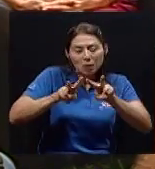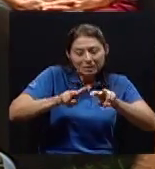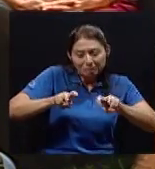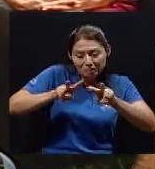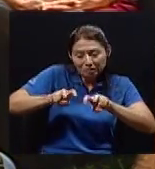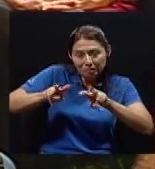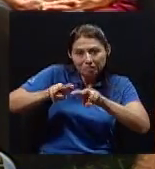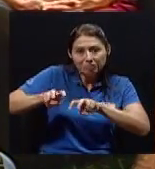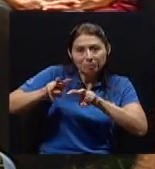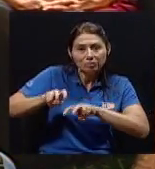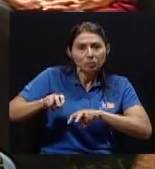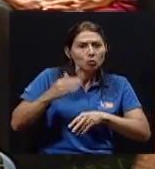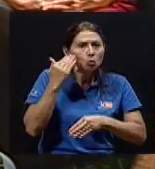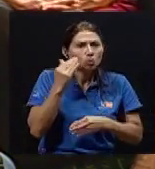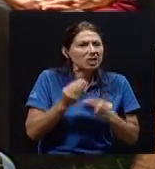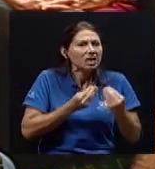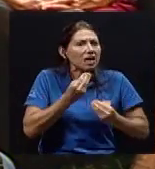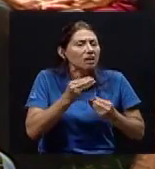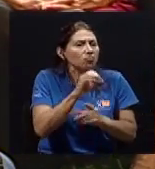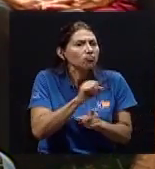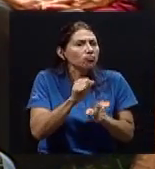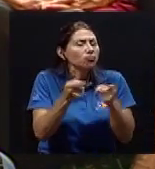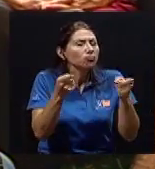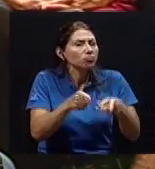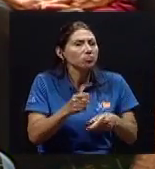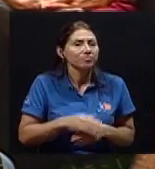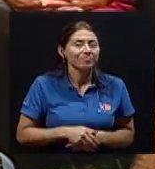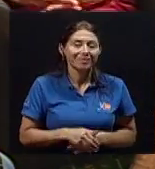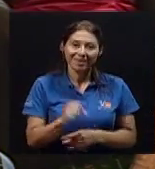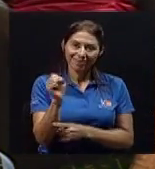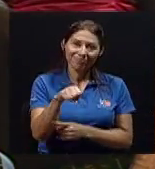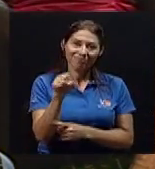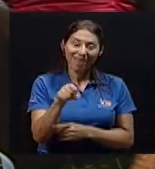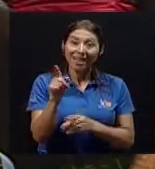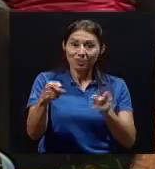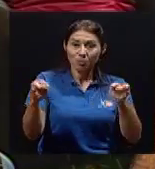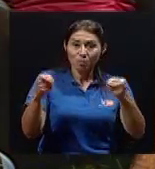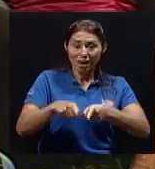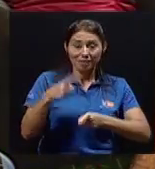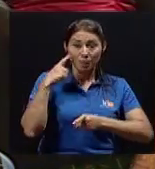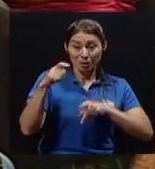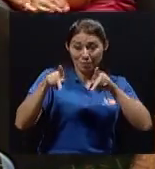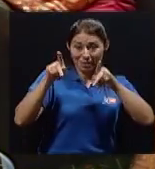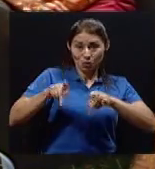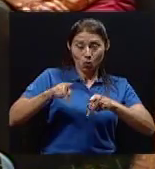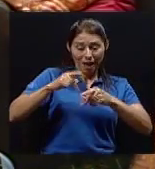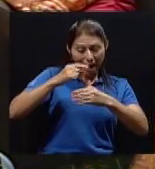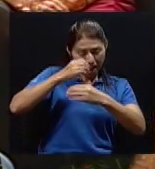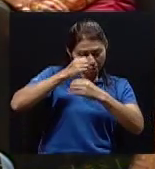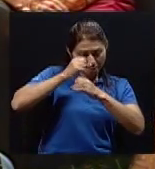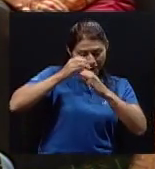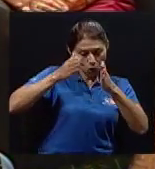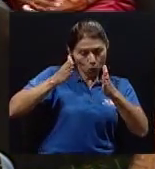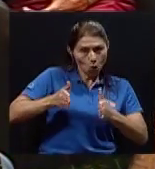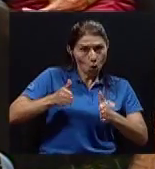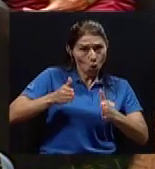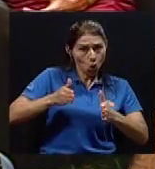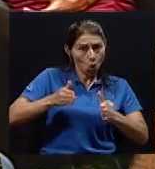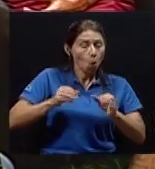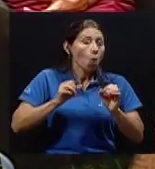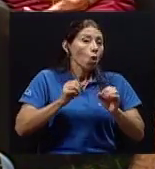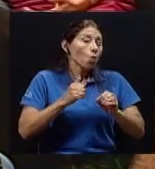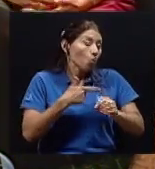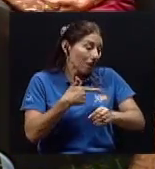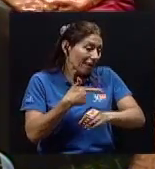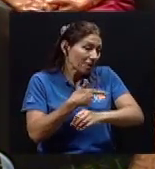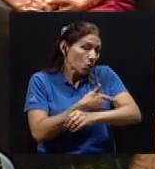¿verdad? Sí, eso es algo que se da porque normalmente el microbiólogo toma la muestra y se retira a sus laboratorios, ¿verdad? O se le